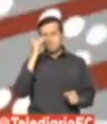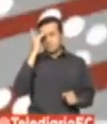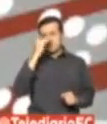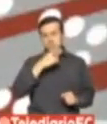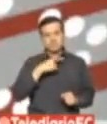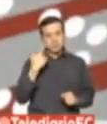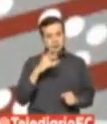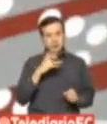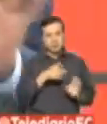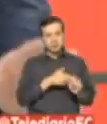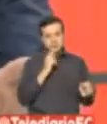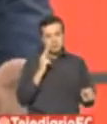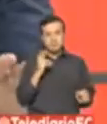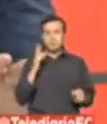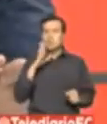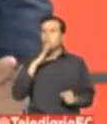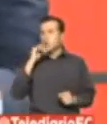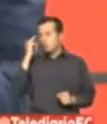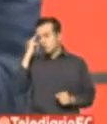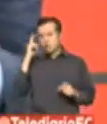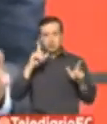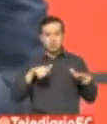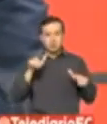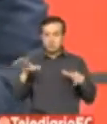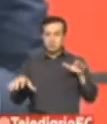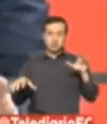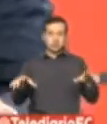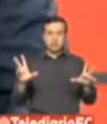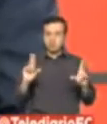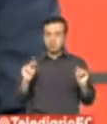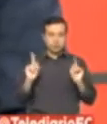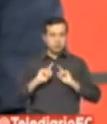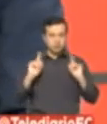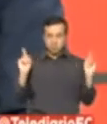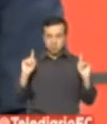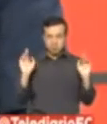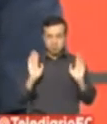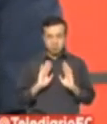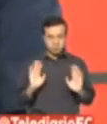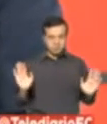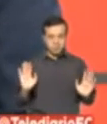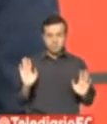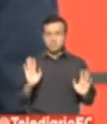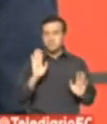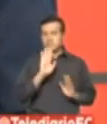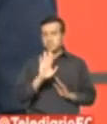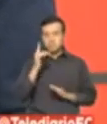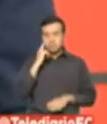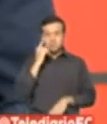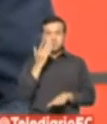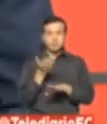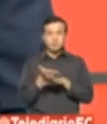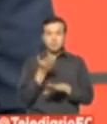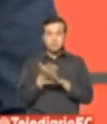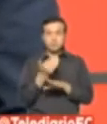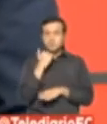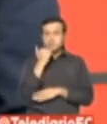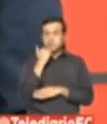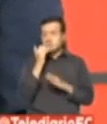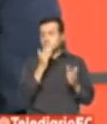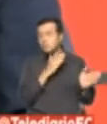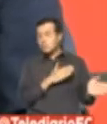salimos de esa bancada. Ni correístas ni morenistas, dicen ustedes, postularían una